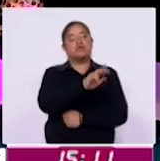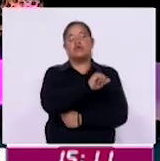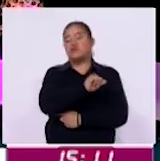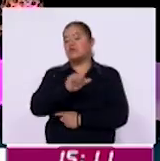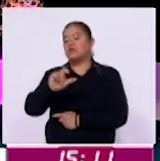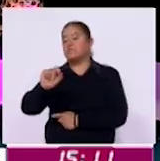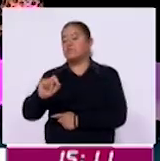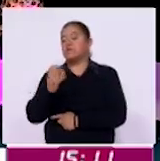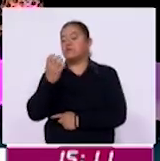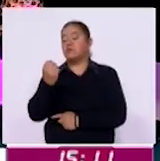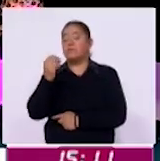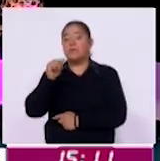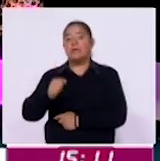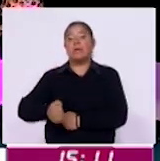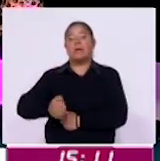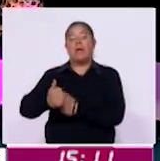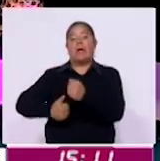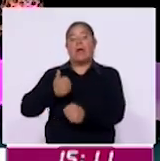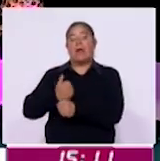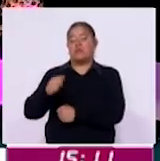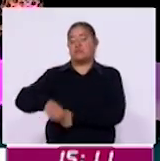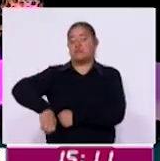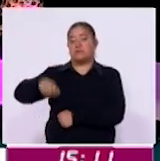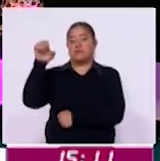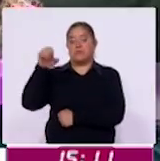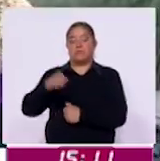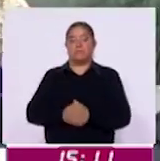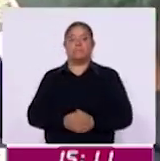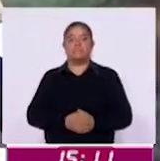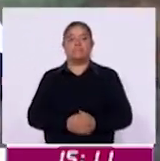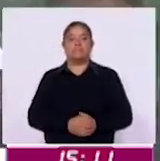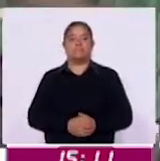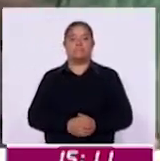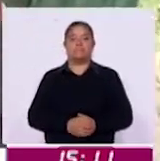y 29 años de edad. Vamos a ver lo siguiente.